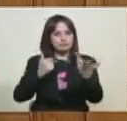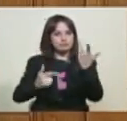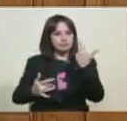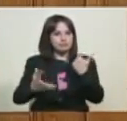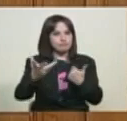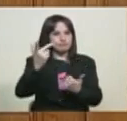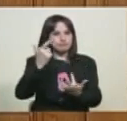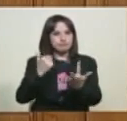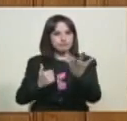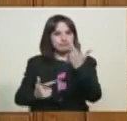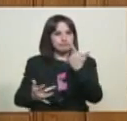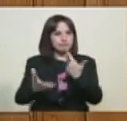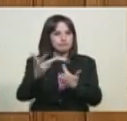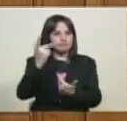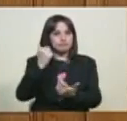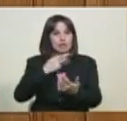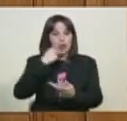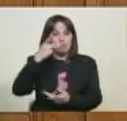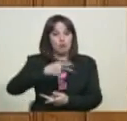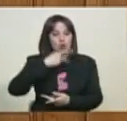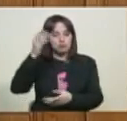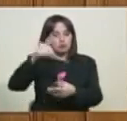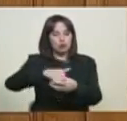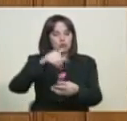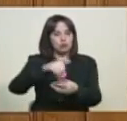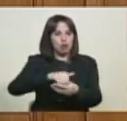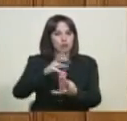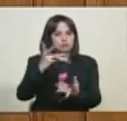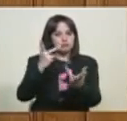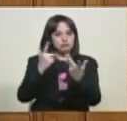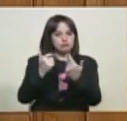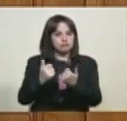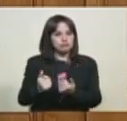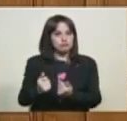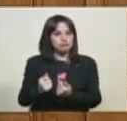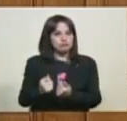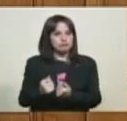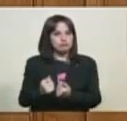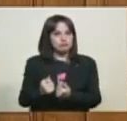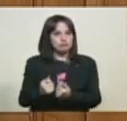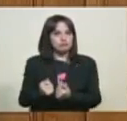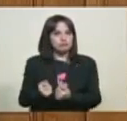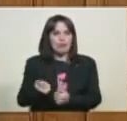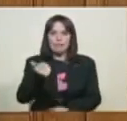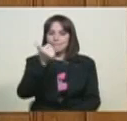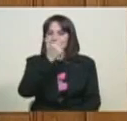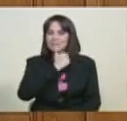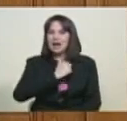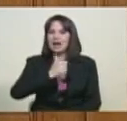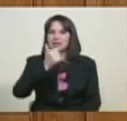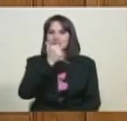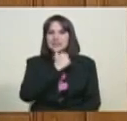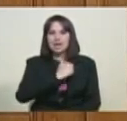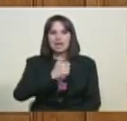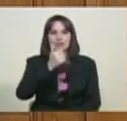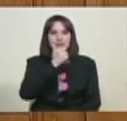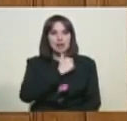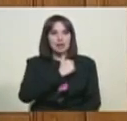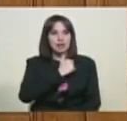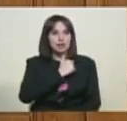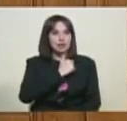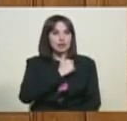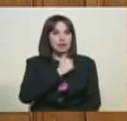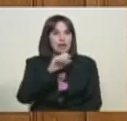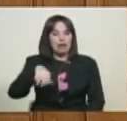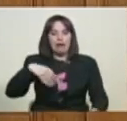electoral, hacia el espacio político. Lo fue atrayendo con paciencia,